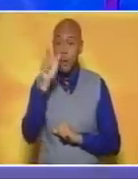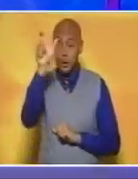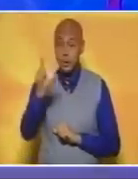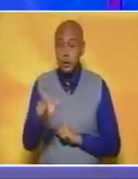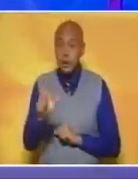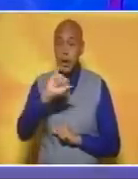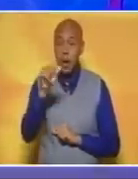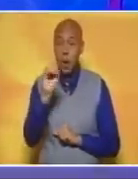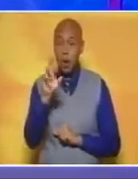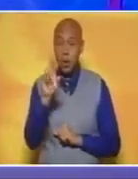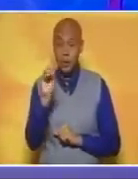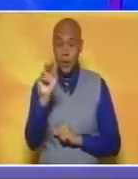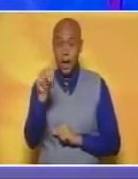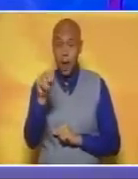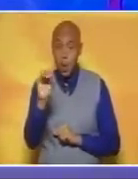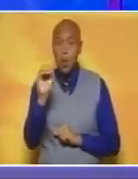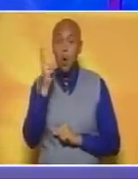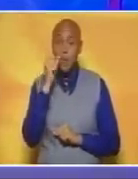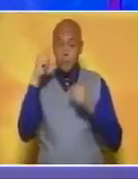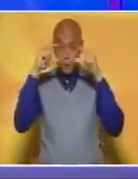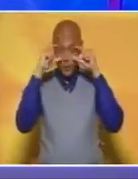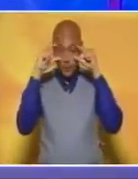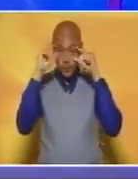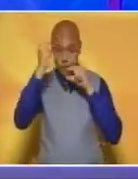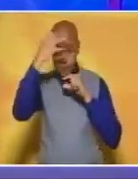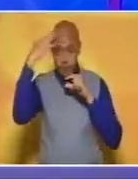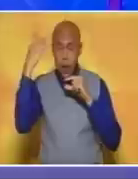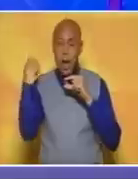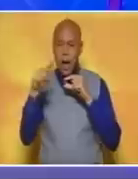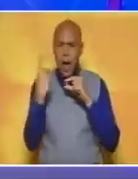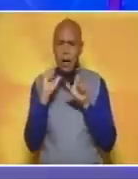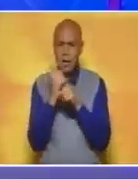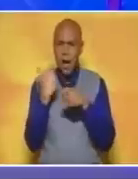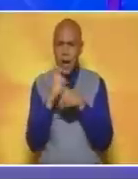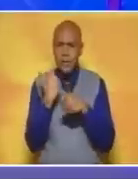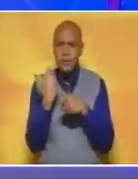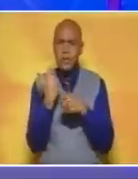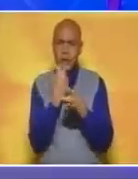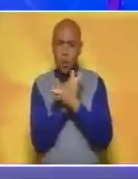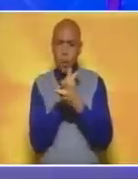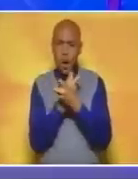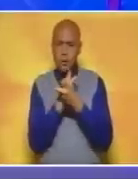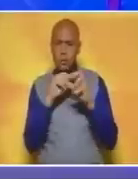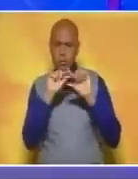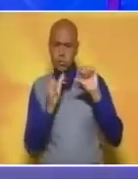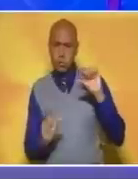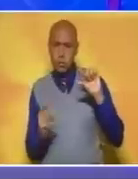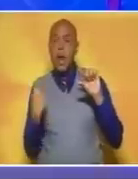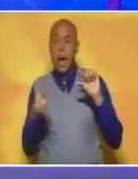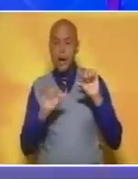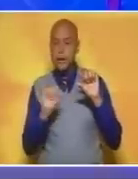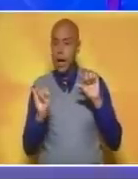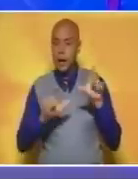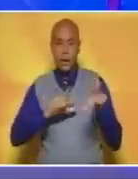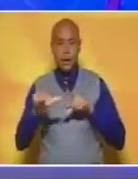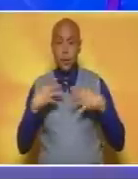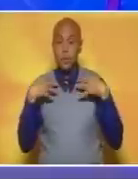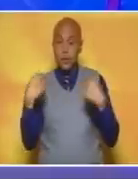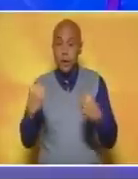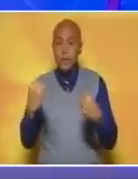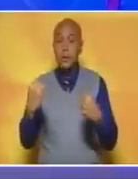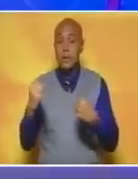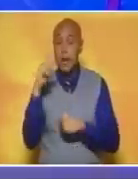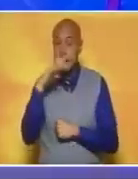venezolano Giordano venía batallando contra un cáncer en la médula ósea y anunció este martes que logró vencer la enfermedad luego